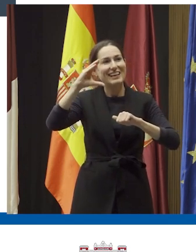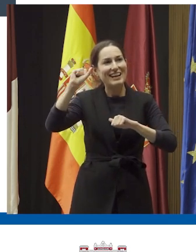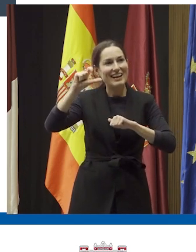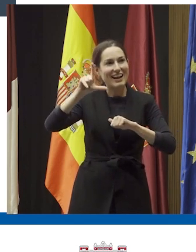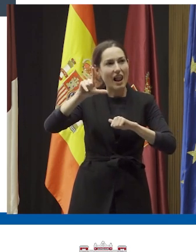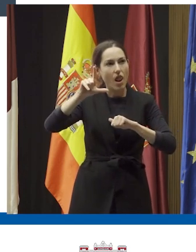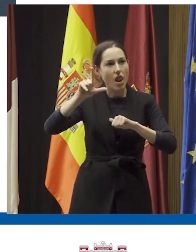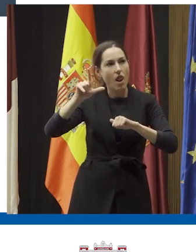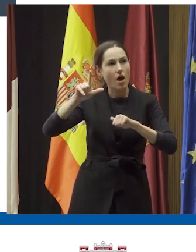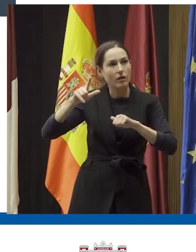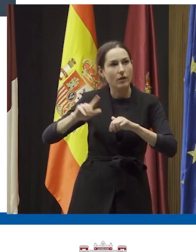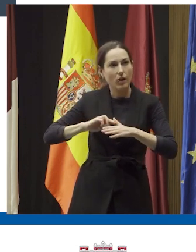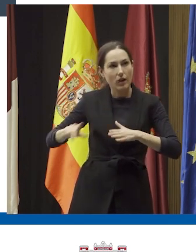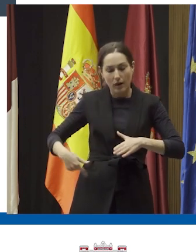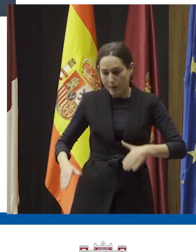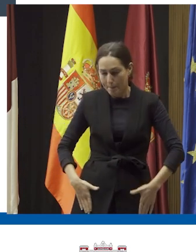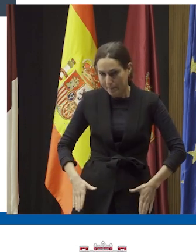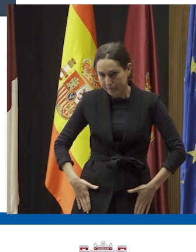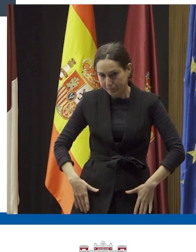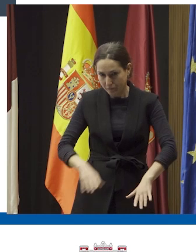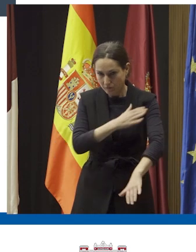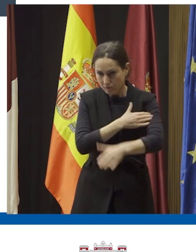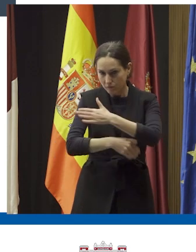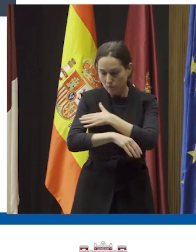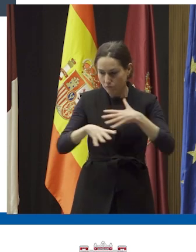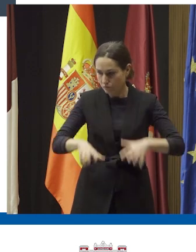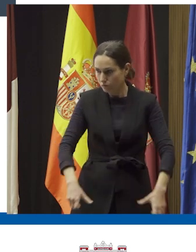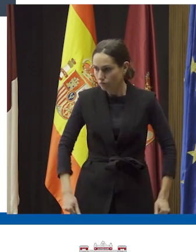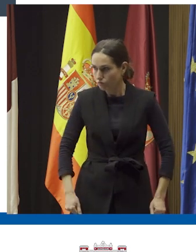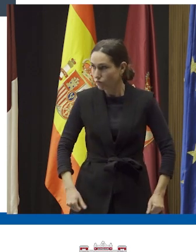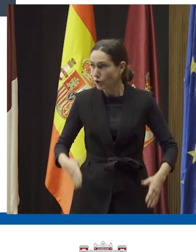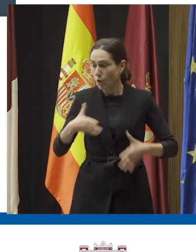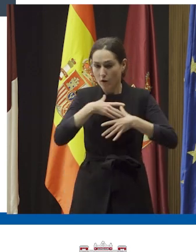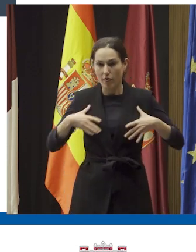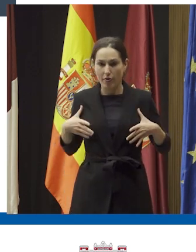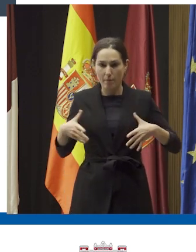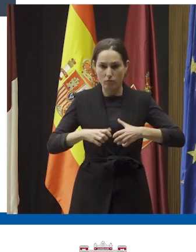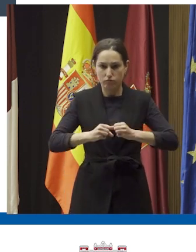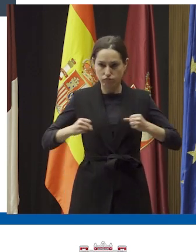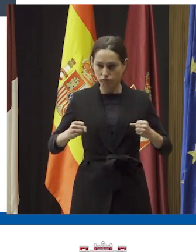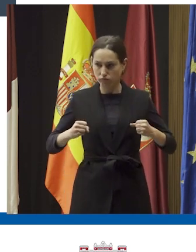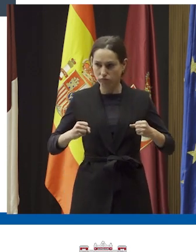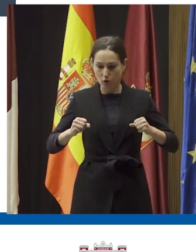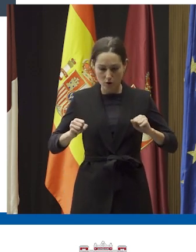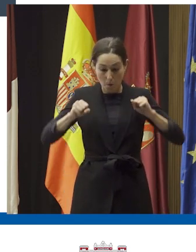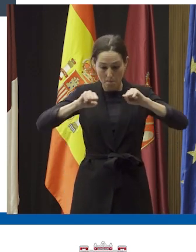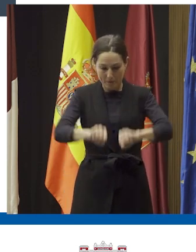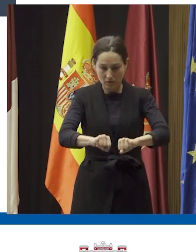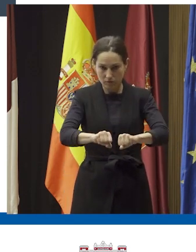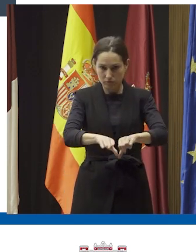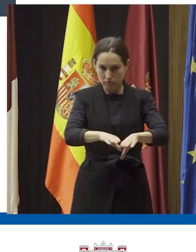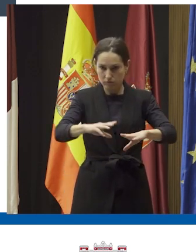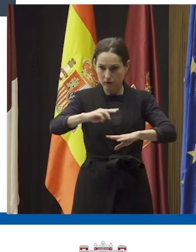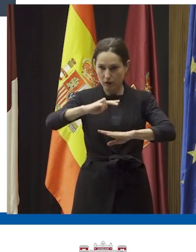ayudantes están sujetando las piernas, los brazos, uno está echado encima del tórax para placarle